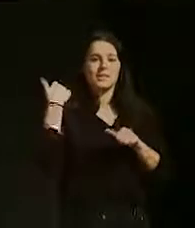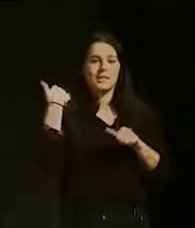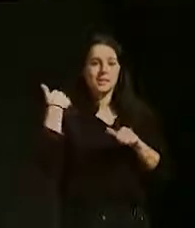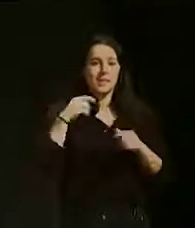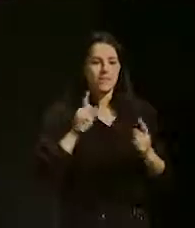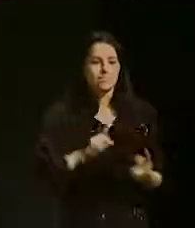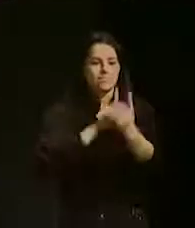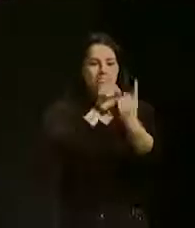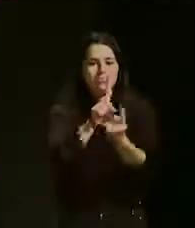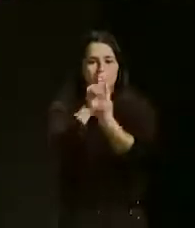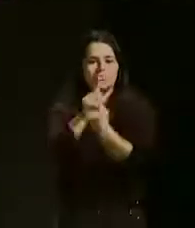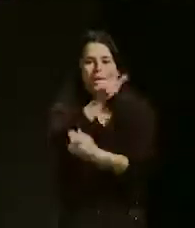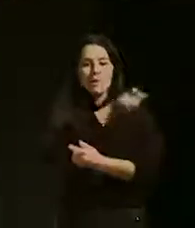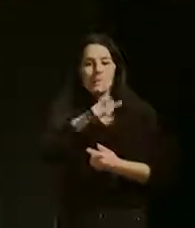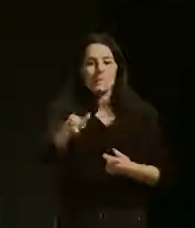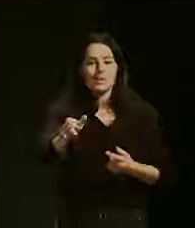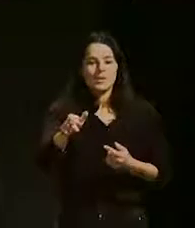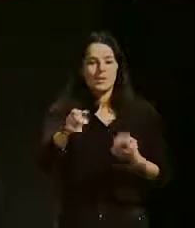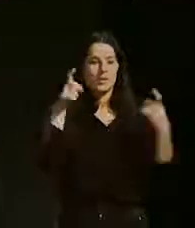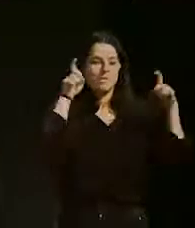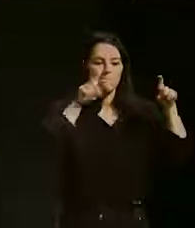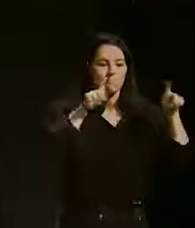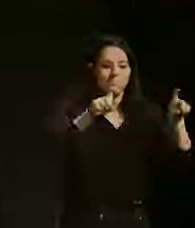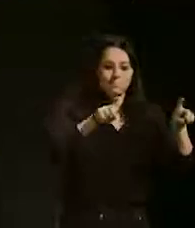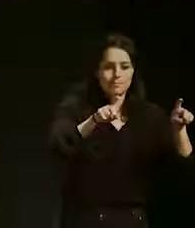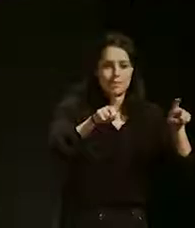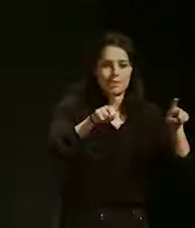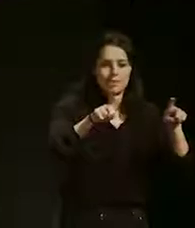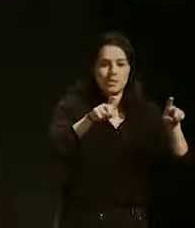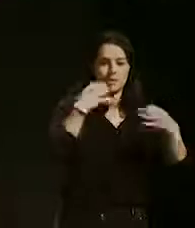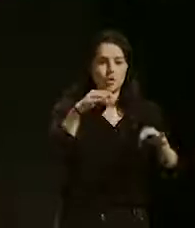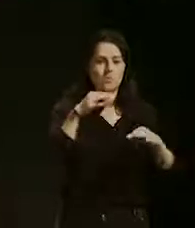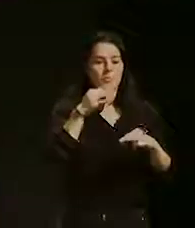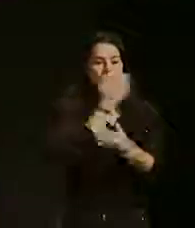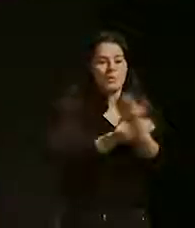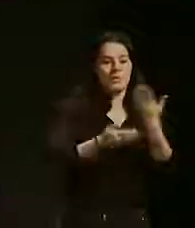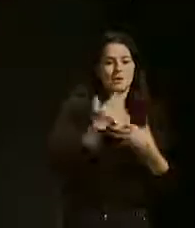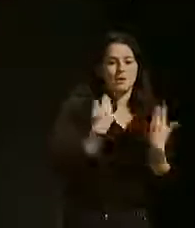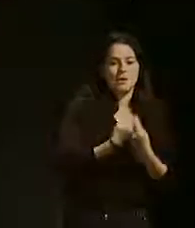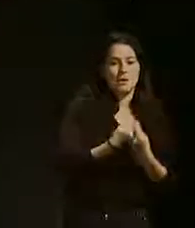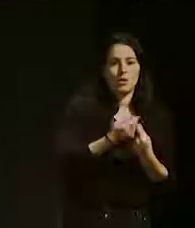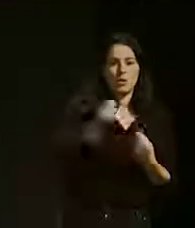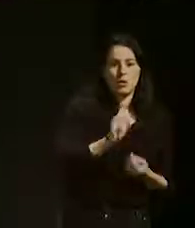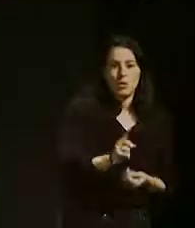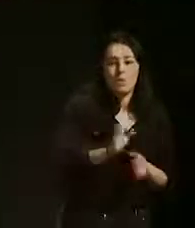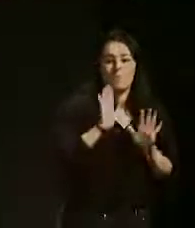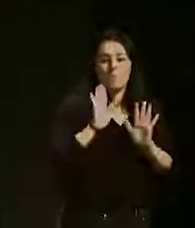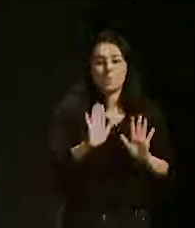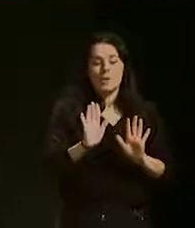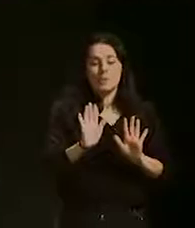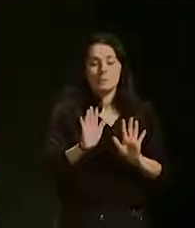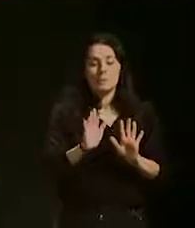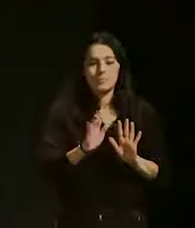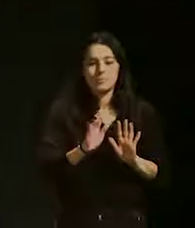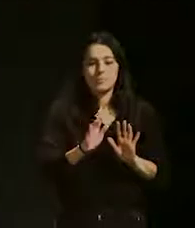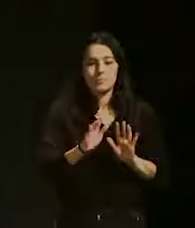maestros que no trabajan con personas con discapacidad, como Rodrigo García o cosas así, que pero